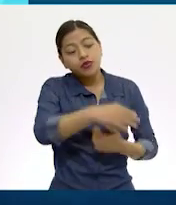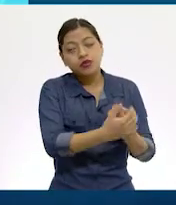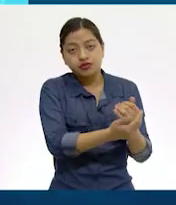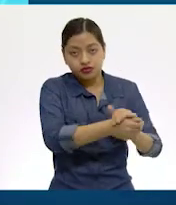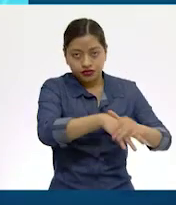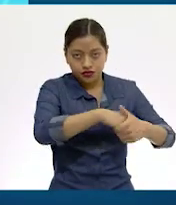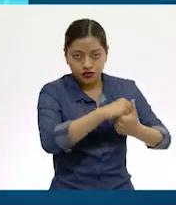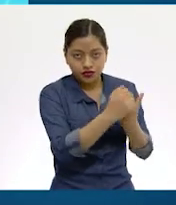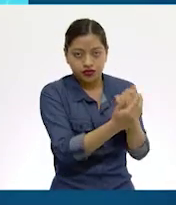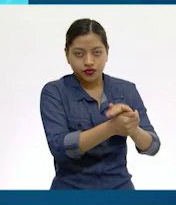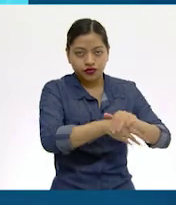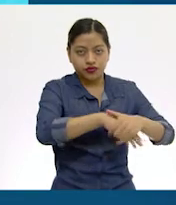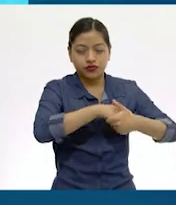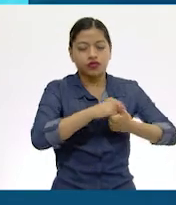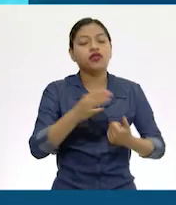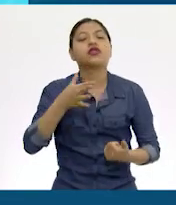agua.